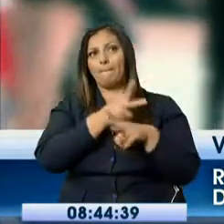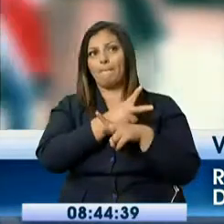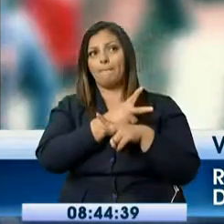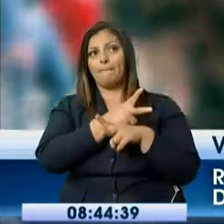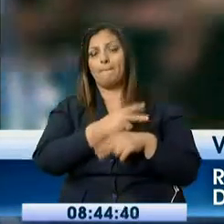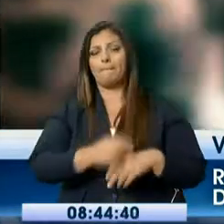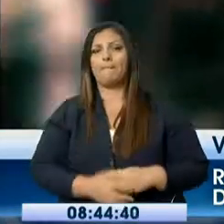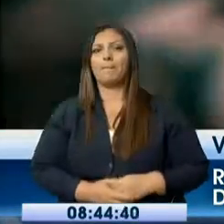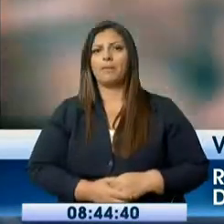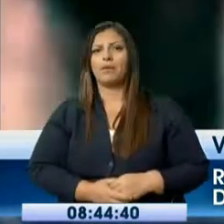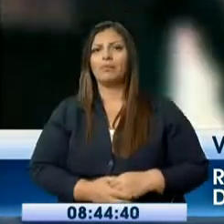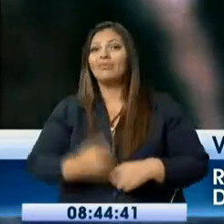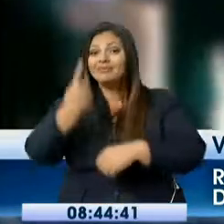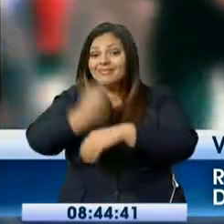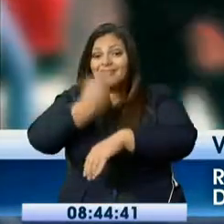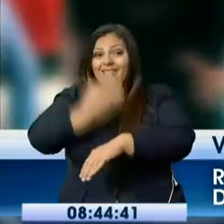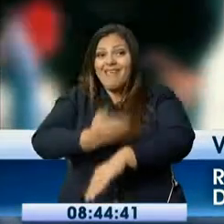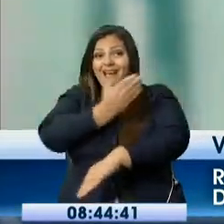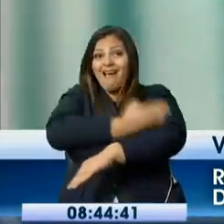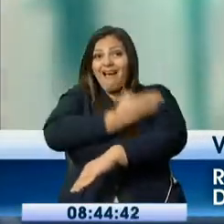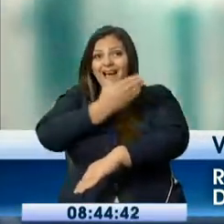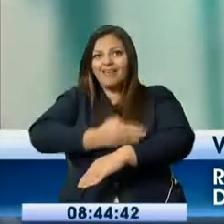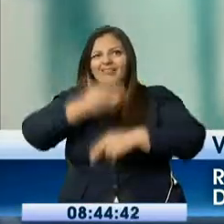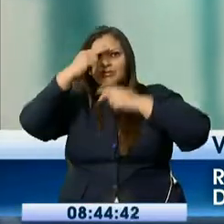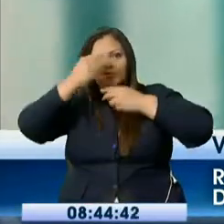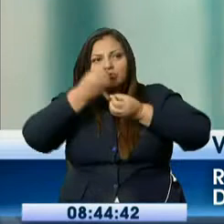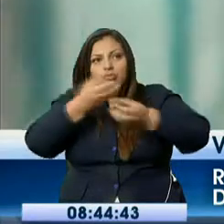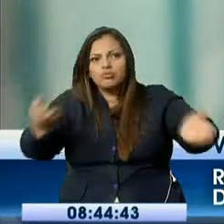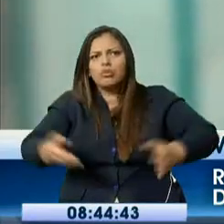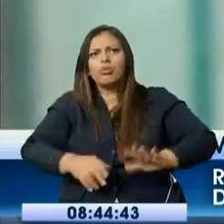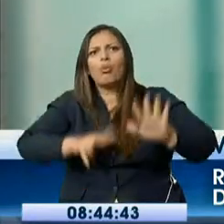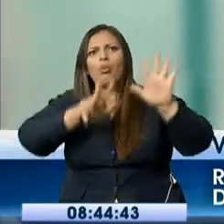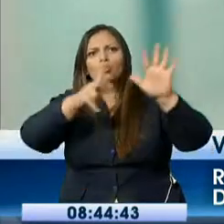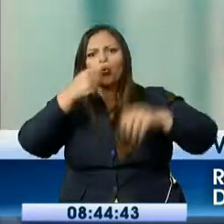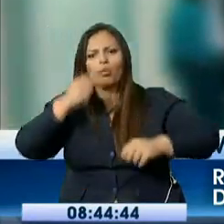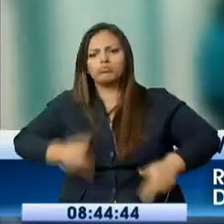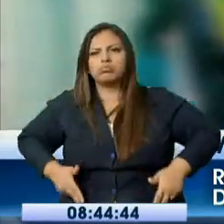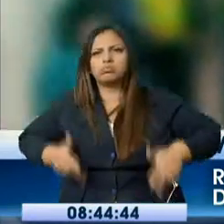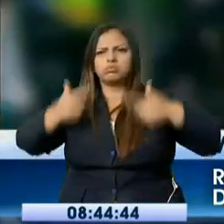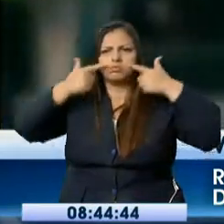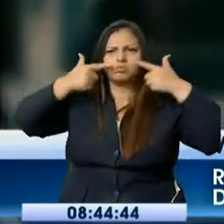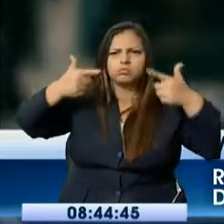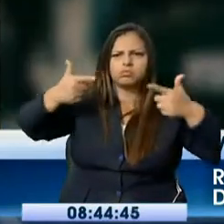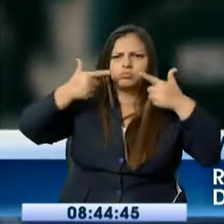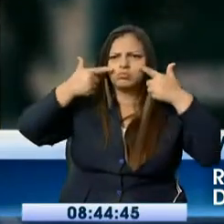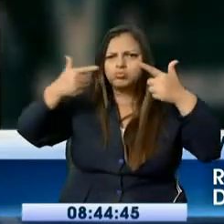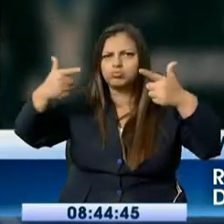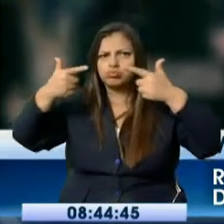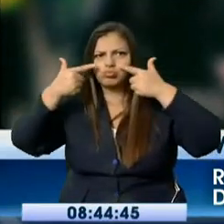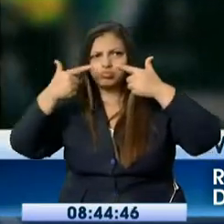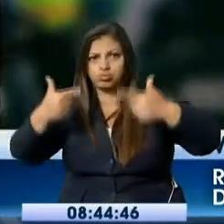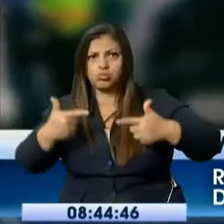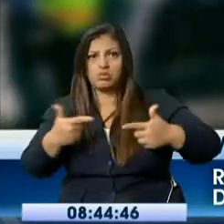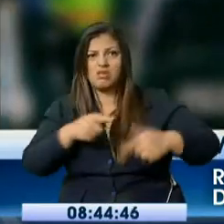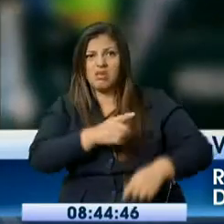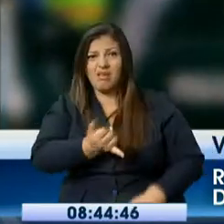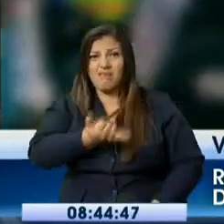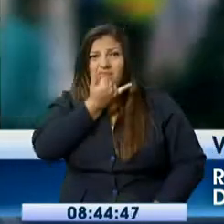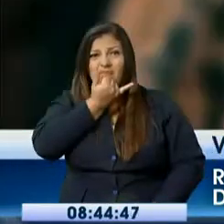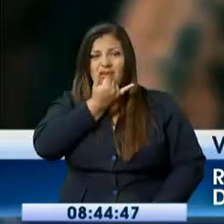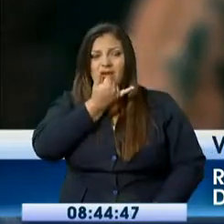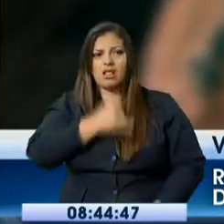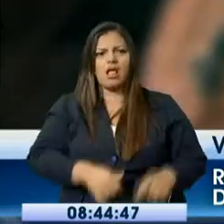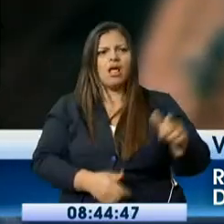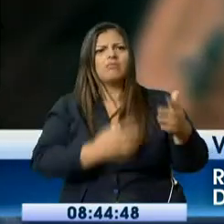día antes se presentaron a los 8 agentes de seguridad penitenciaria que pertenecían a una banda liderada por un PPL, quien pagaba